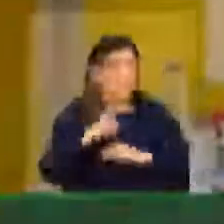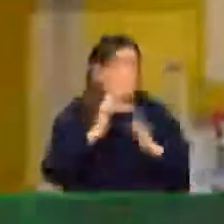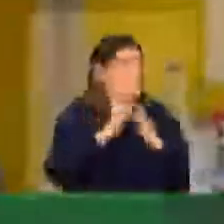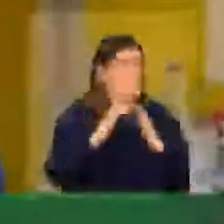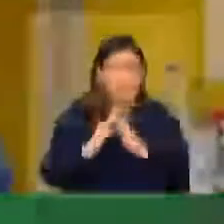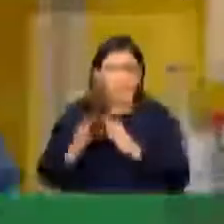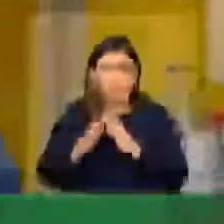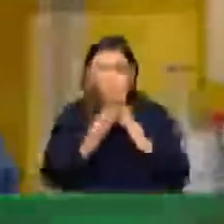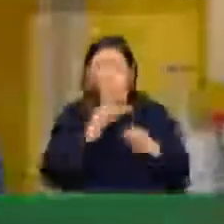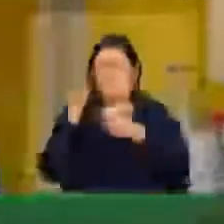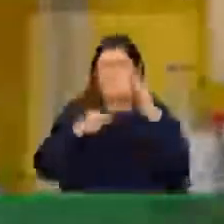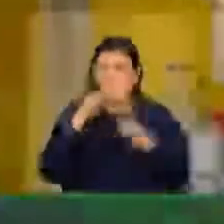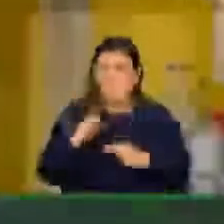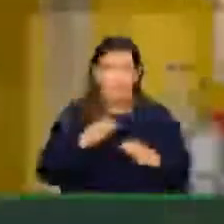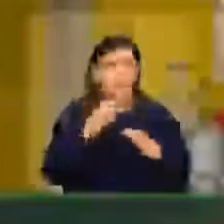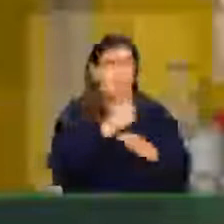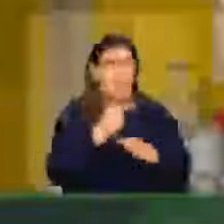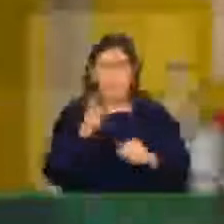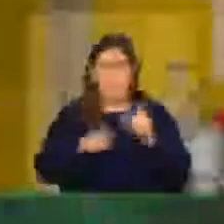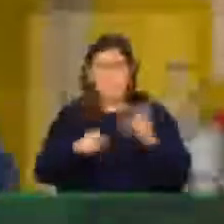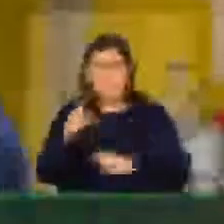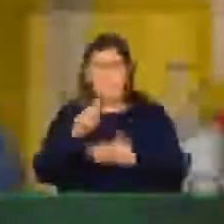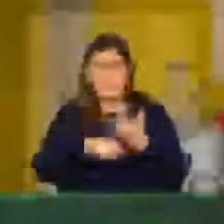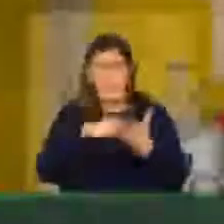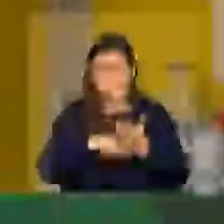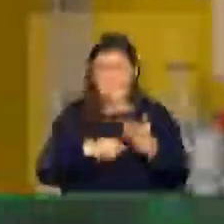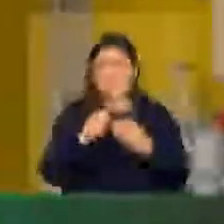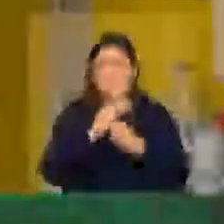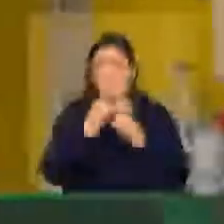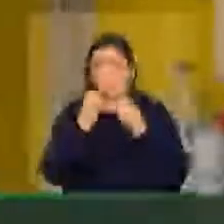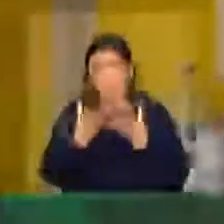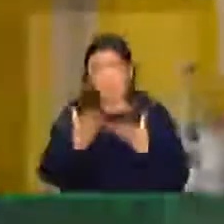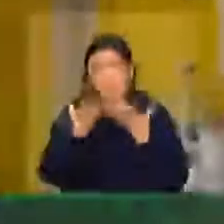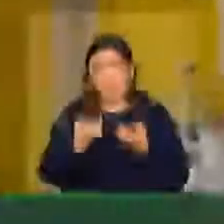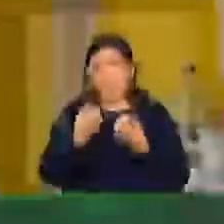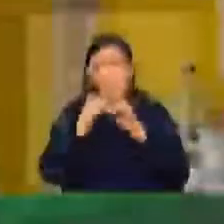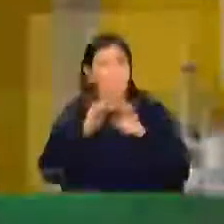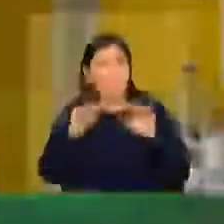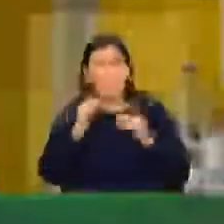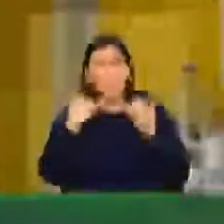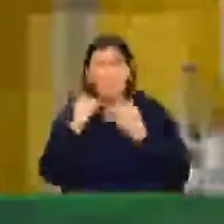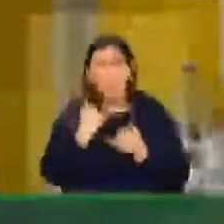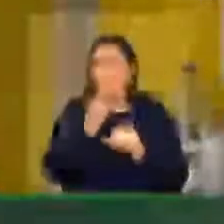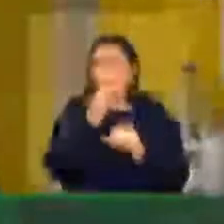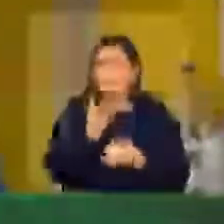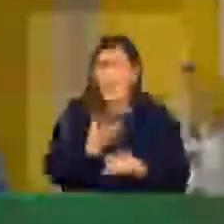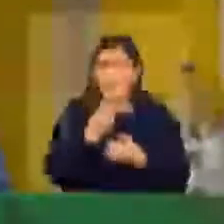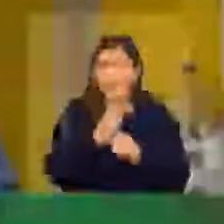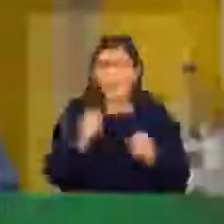pedirle que firme para que justamente se dé lo que no se dio, un nivel de información y de debate donde nuestro pueblo decida.